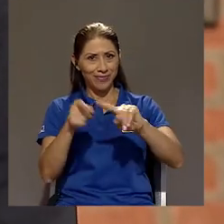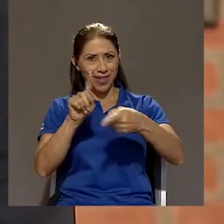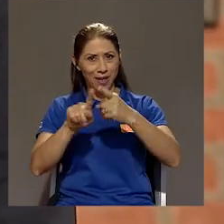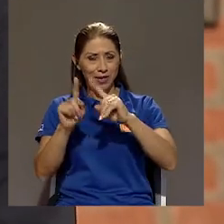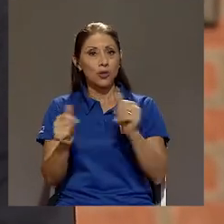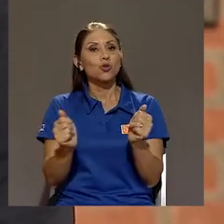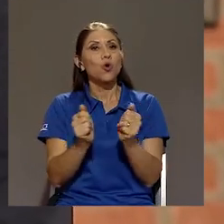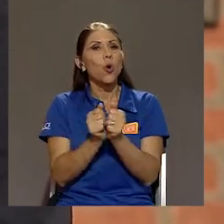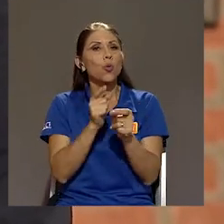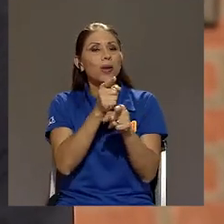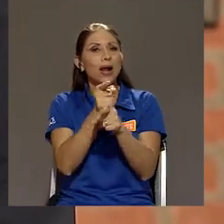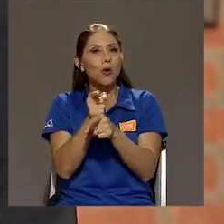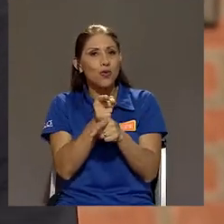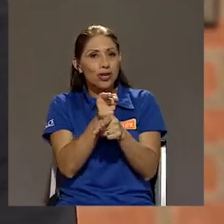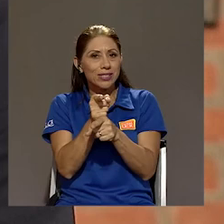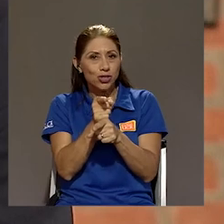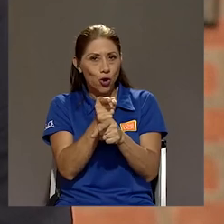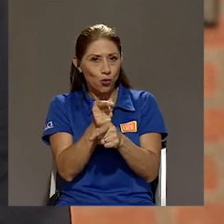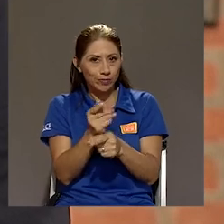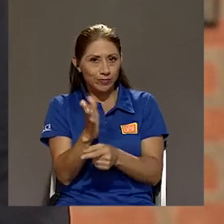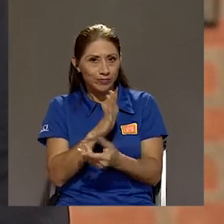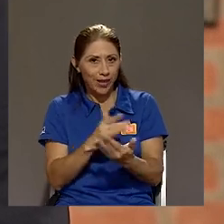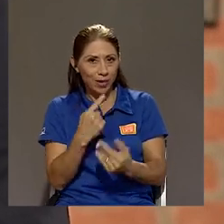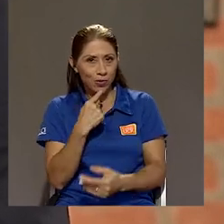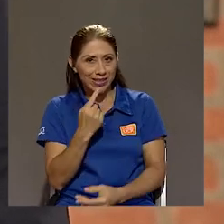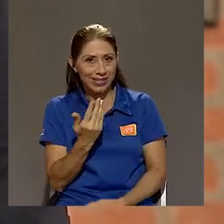Continuamos, amigas y amigos, con una corrección.